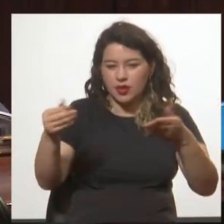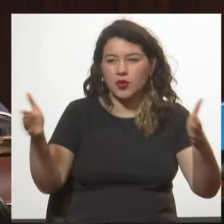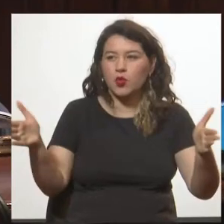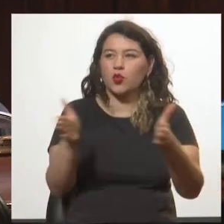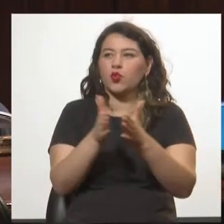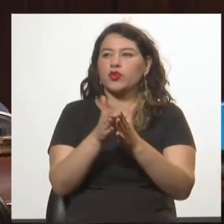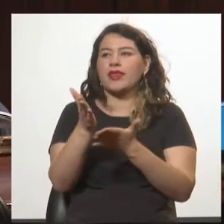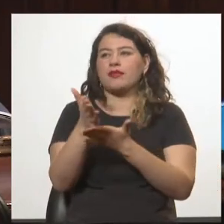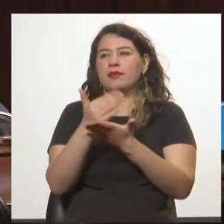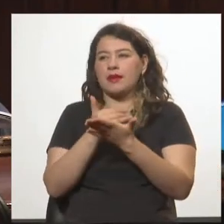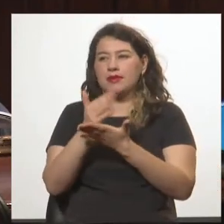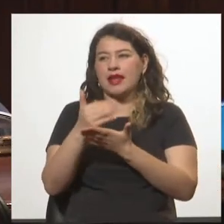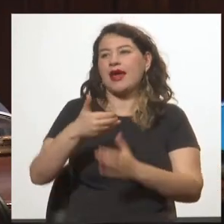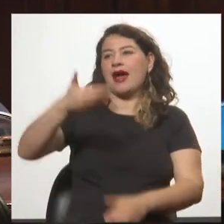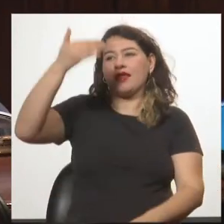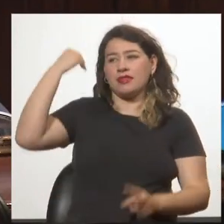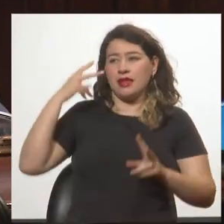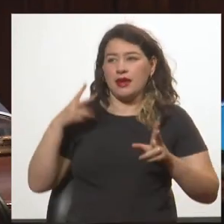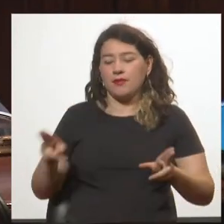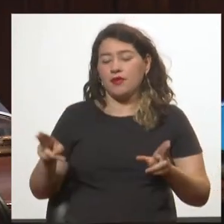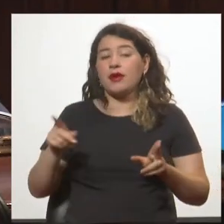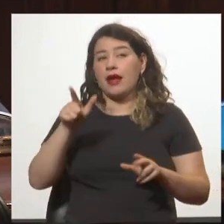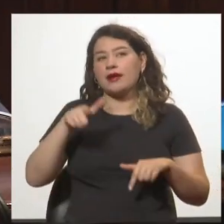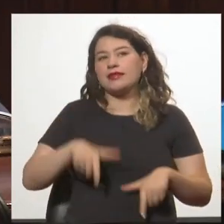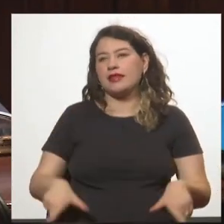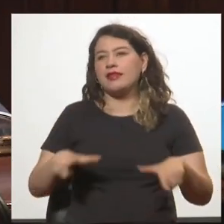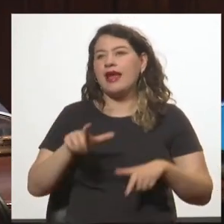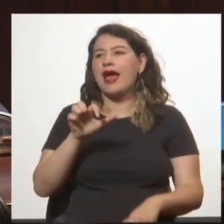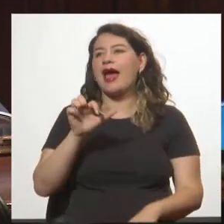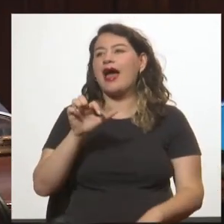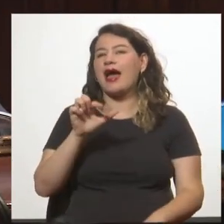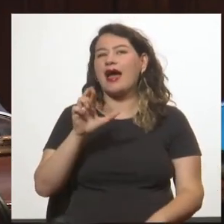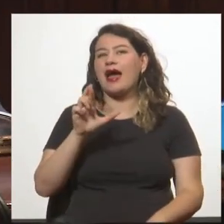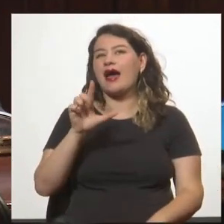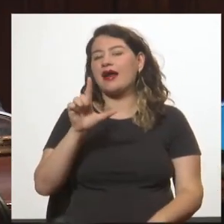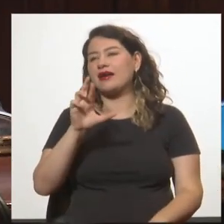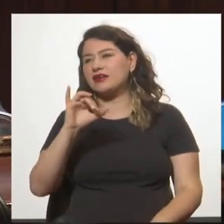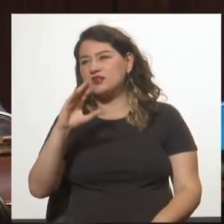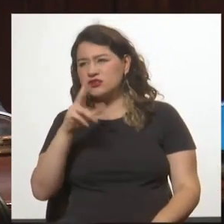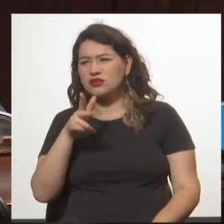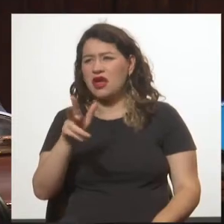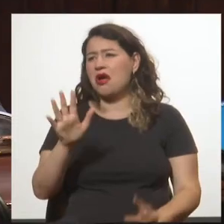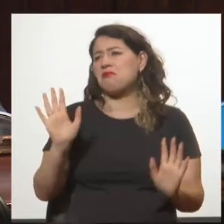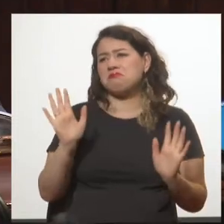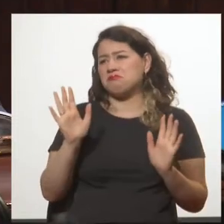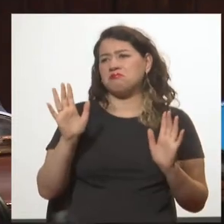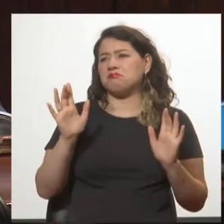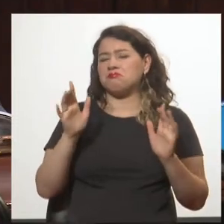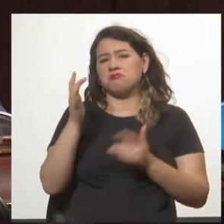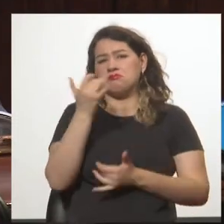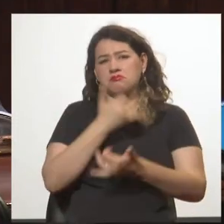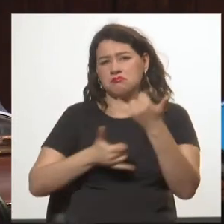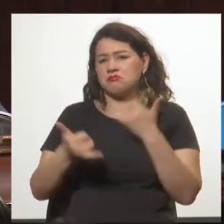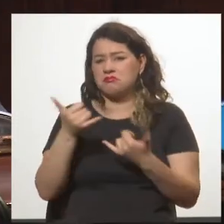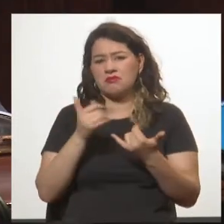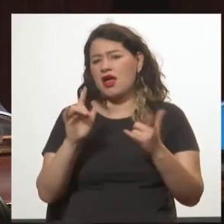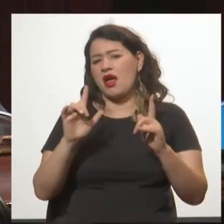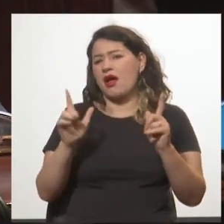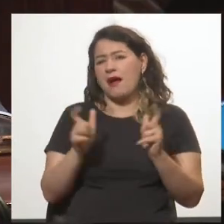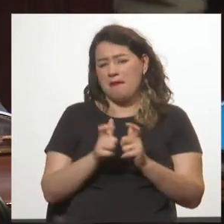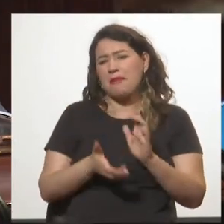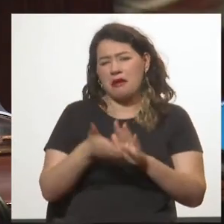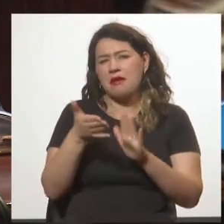en aquella época el intendente de erlich minimizó dicho informe y prometió iniciar reparaciones del